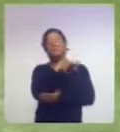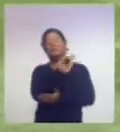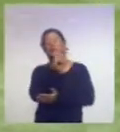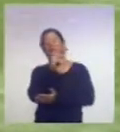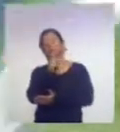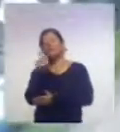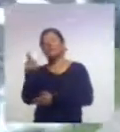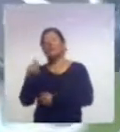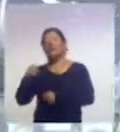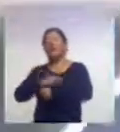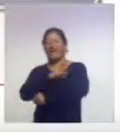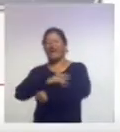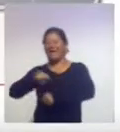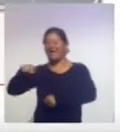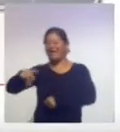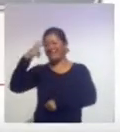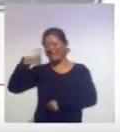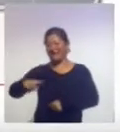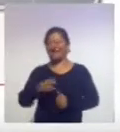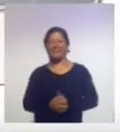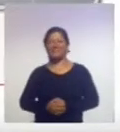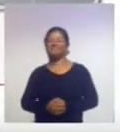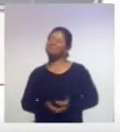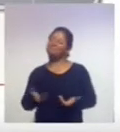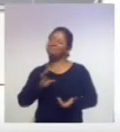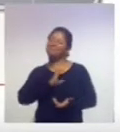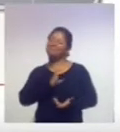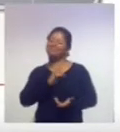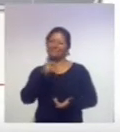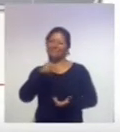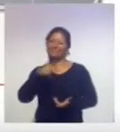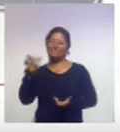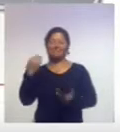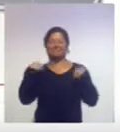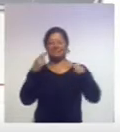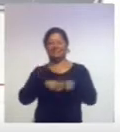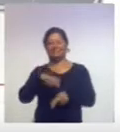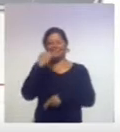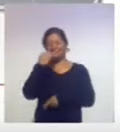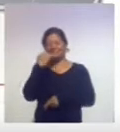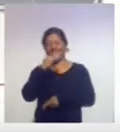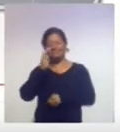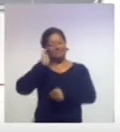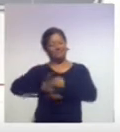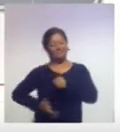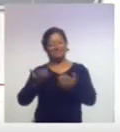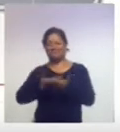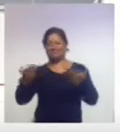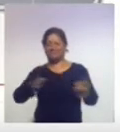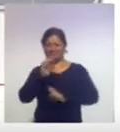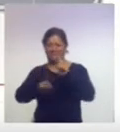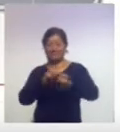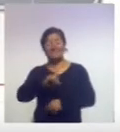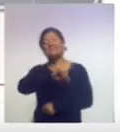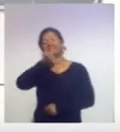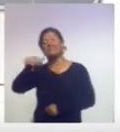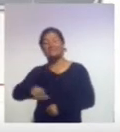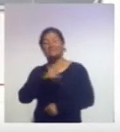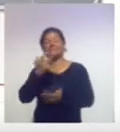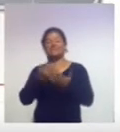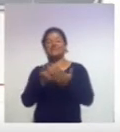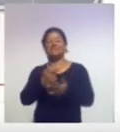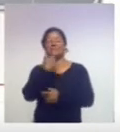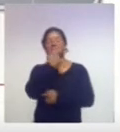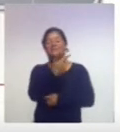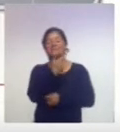mexicano. Pues mi querida Carlita, maestra Miroslava y auditorio, hasta aquí la información en Ahora Deportes. Más adelante los esperamos 19:30 horas